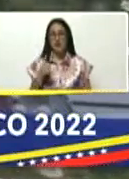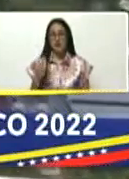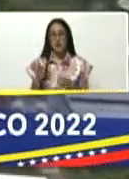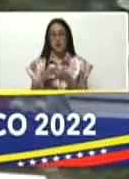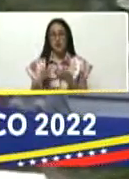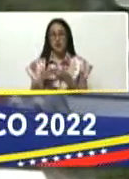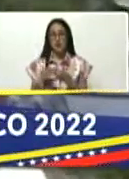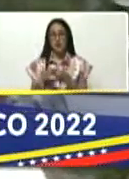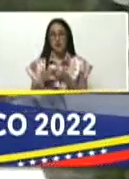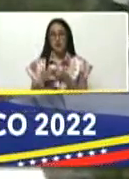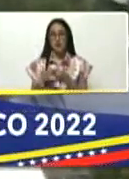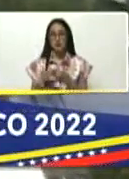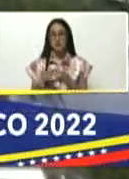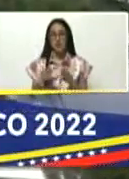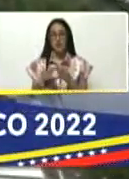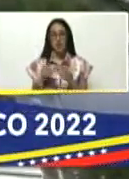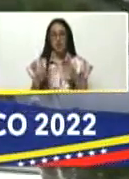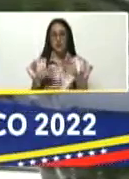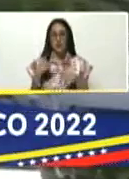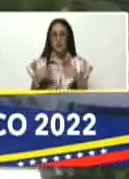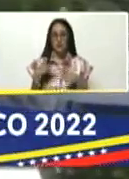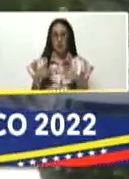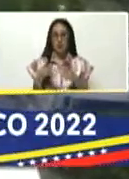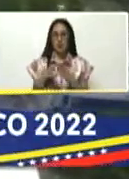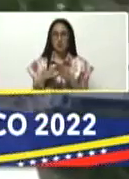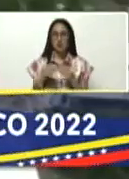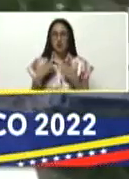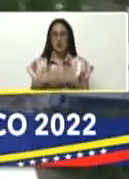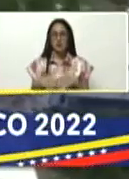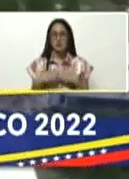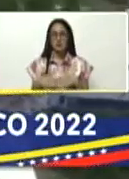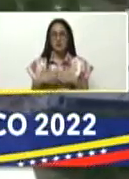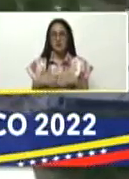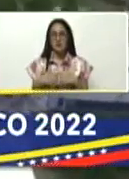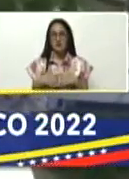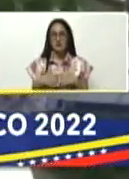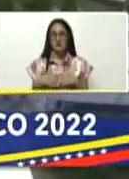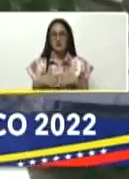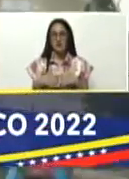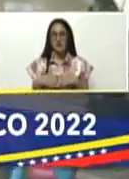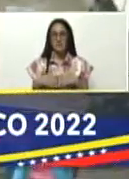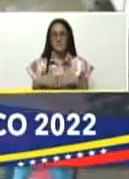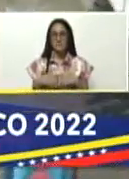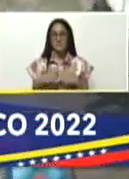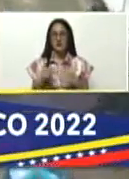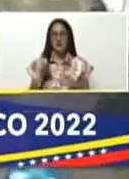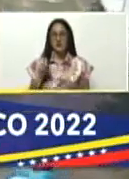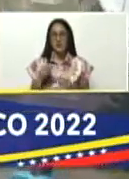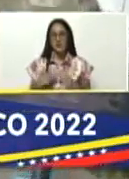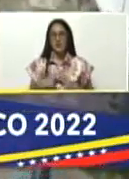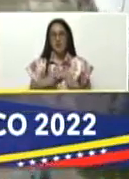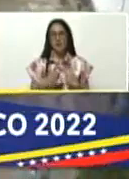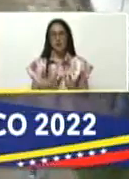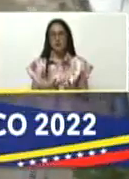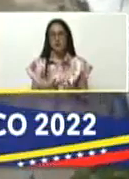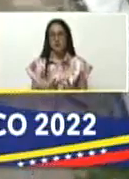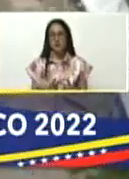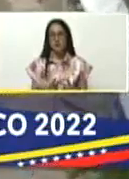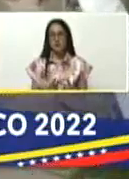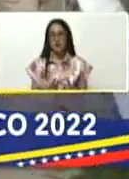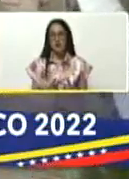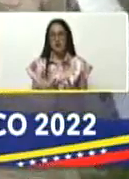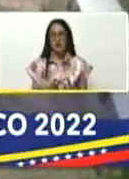sectores, con todos los productores, con todas las empresas y además con el empeño, la voluntad y dedicación que